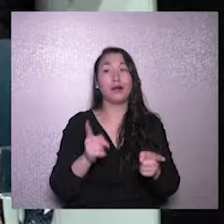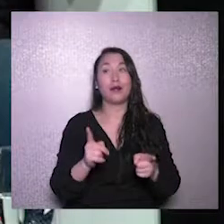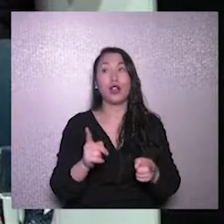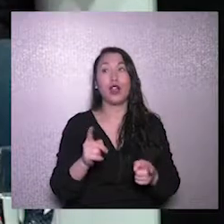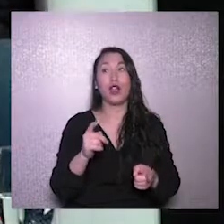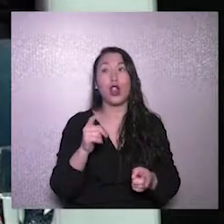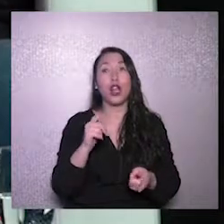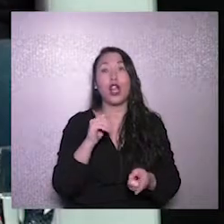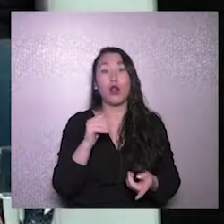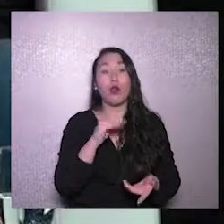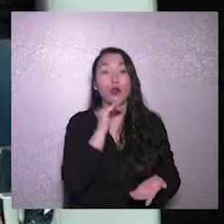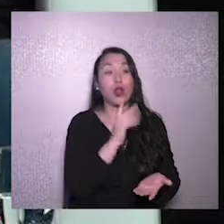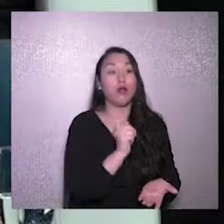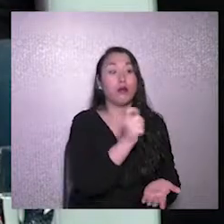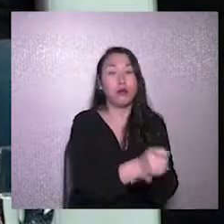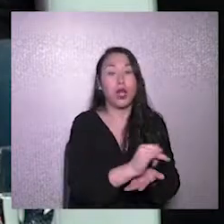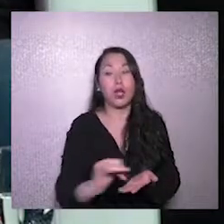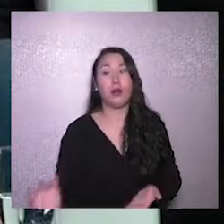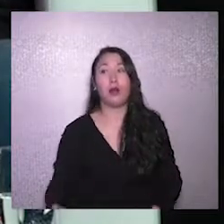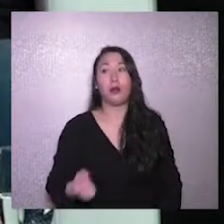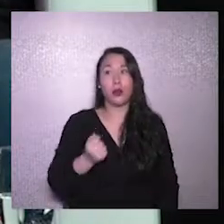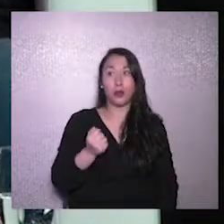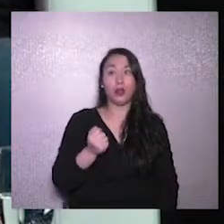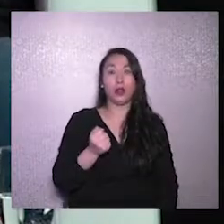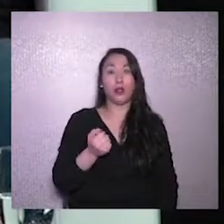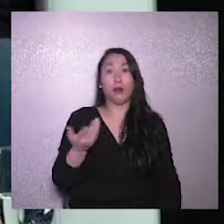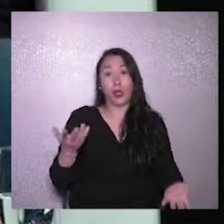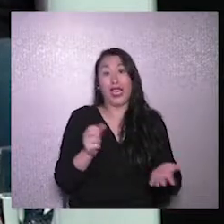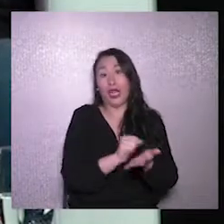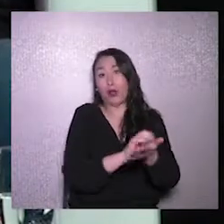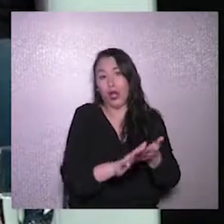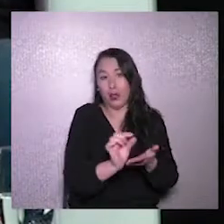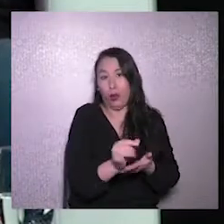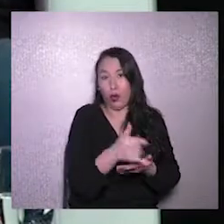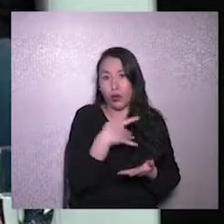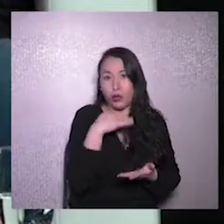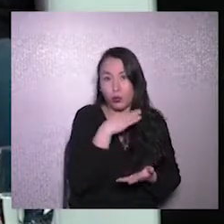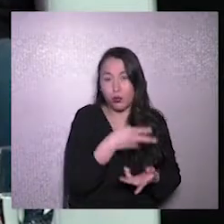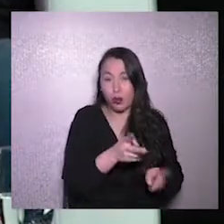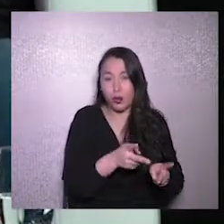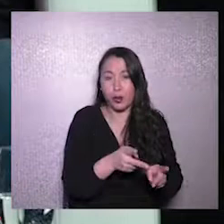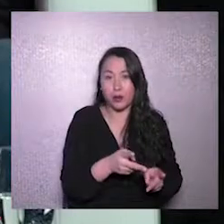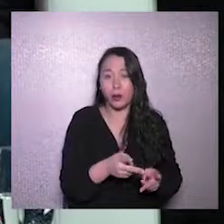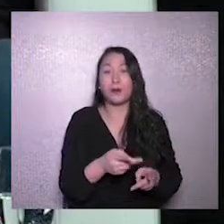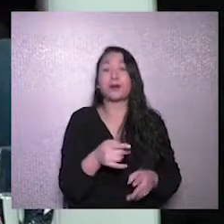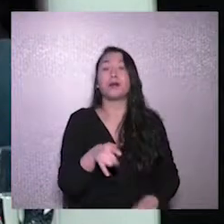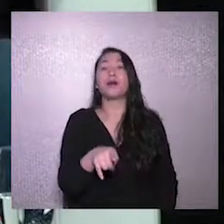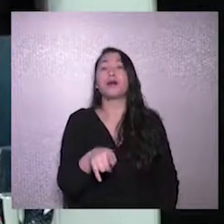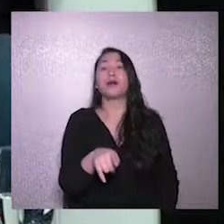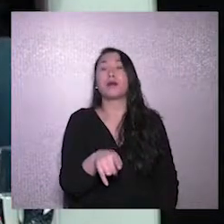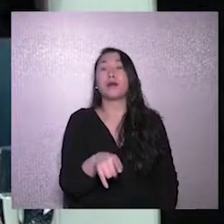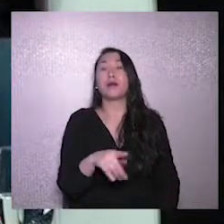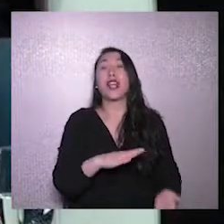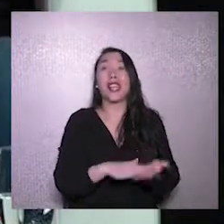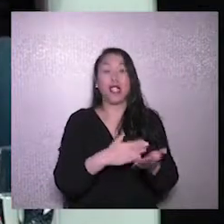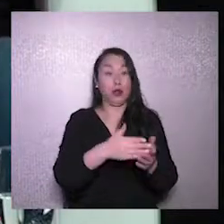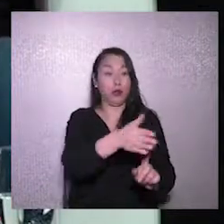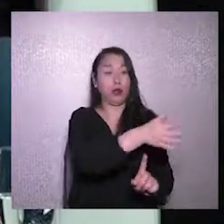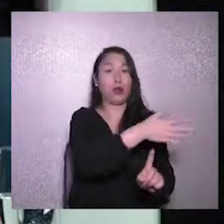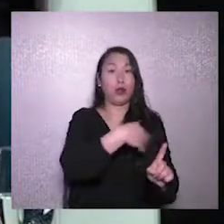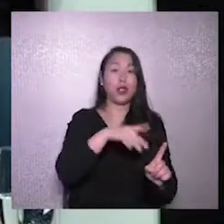dada la gratuidad recién aprobada, porque, entre otras cosas, el sector tiene